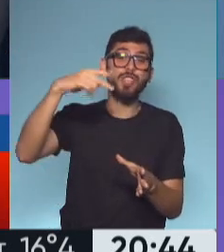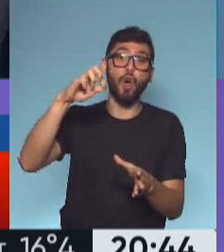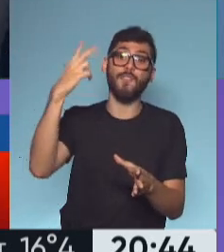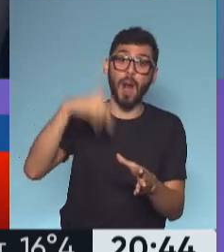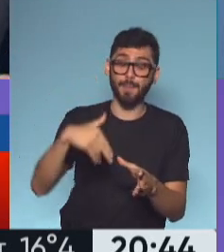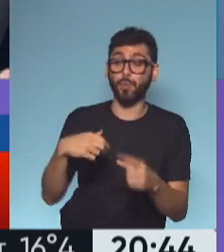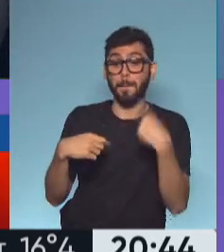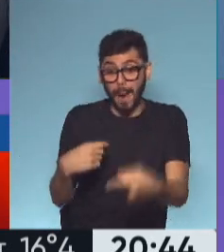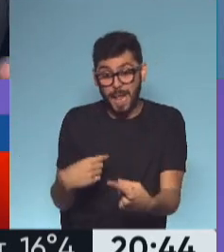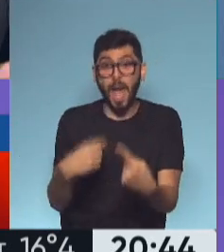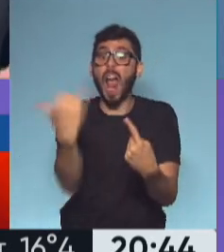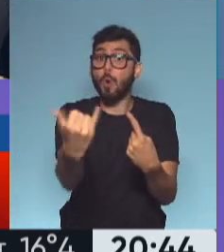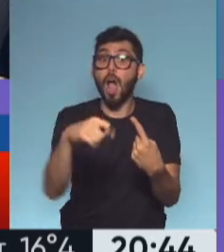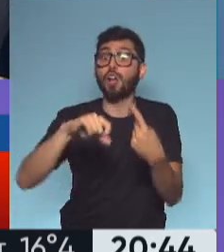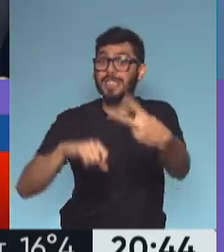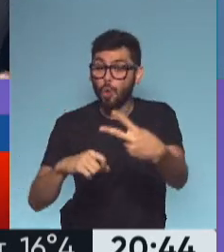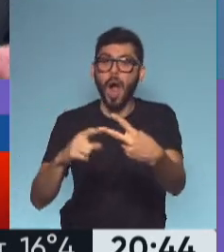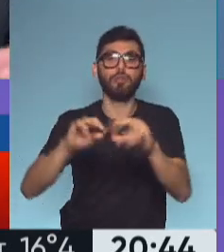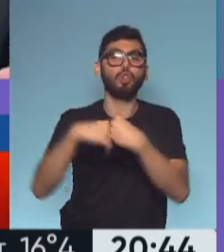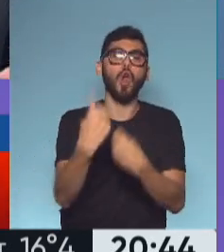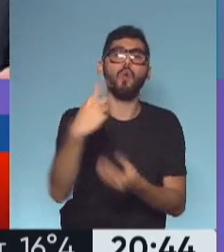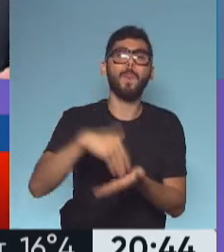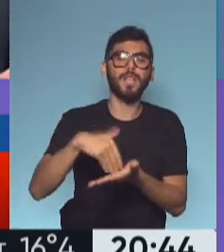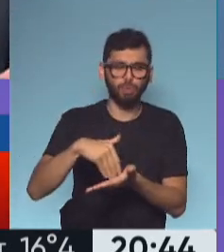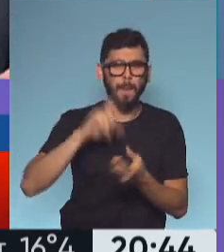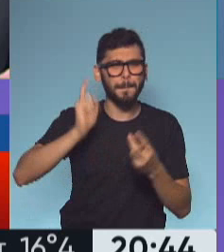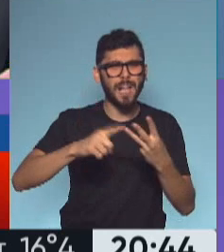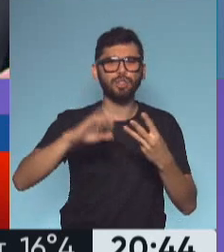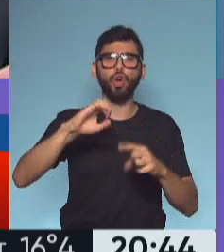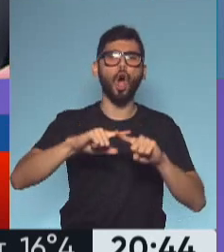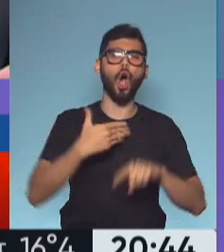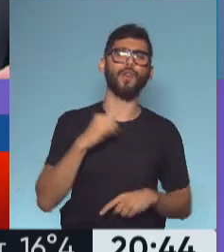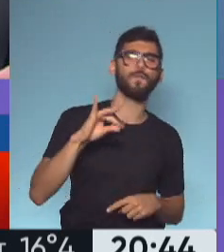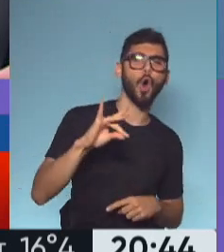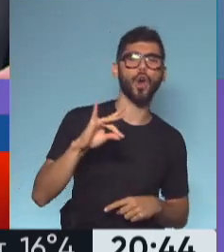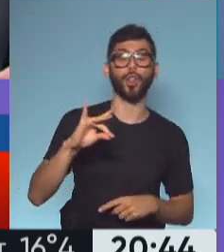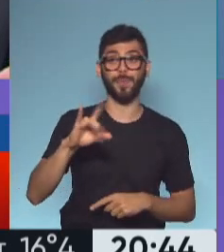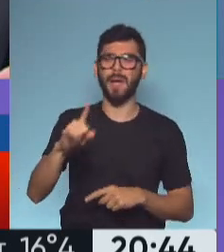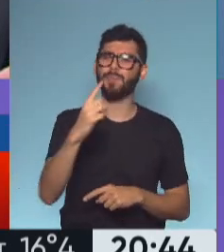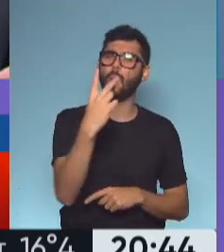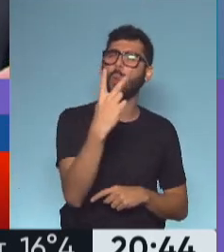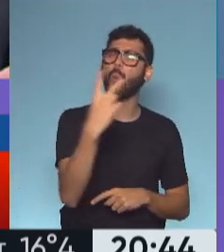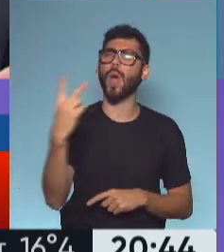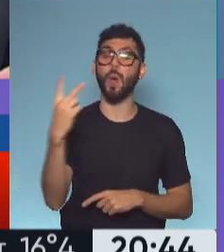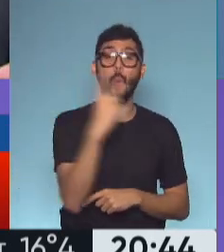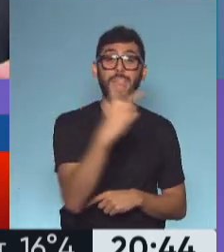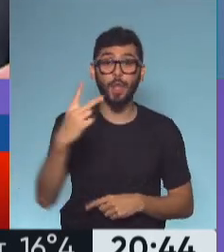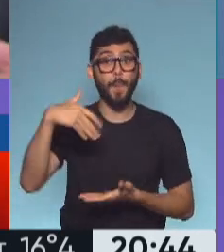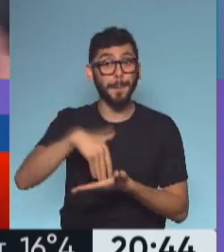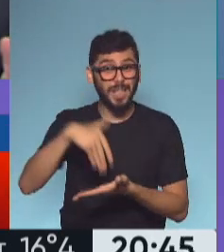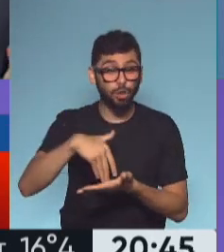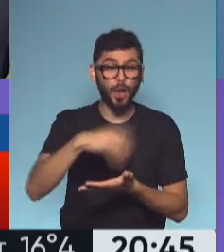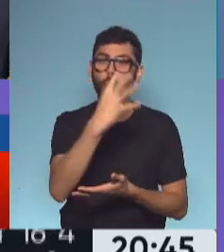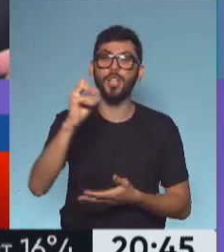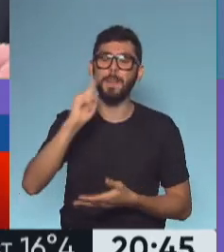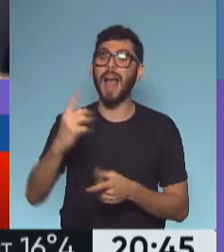de Sinopharm en los últimos días. Algunos datos más: Oxford AstraZeneca, recordemos que ahí hay 22.400.000 vacunas acordadas, no